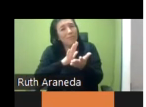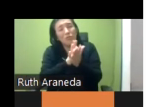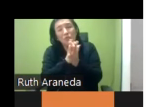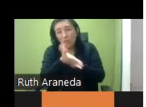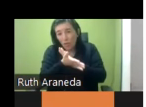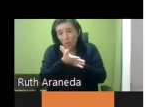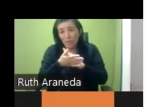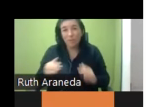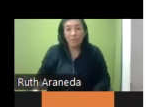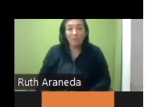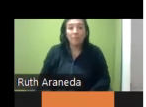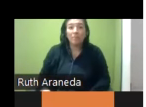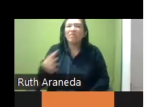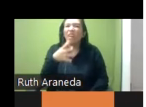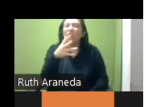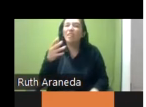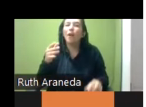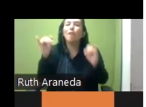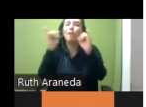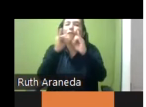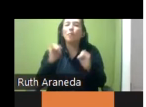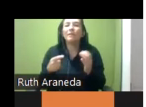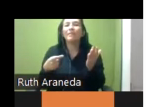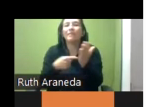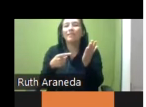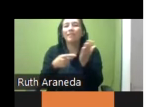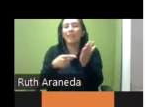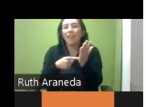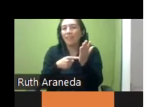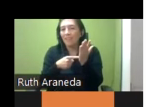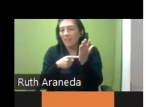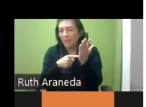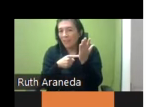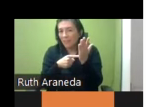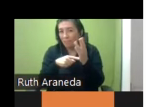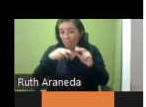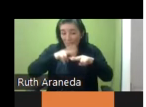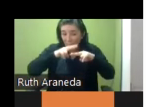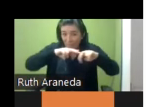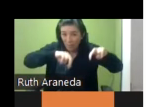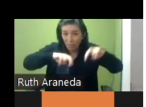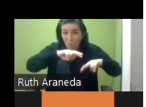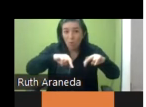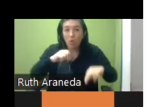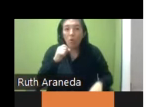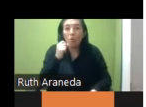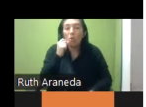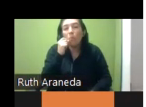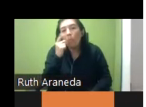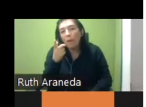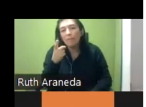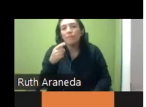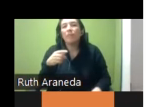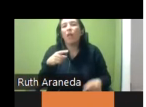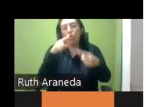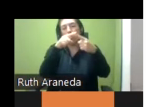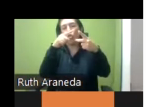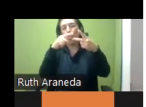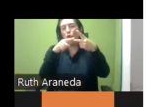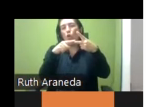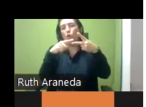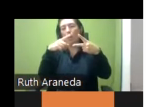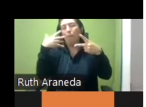Y los métodos y técnicas arqueológicas que utilizamos los arqueólogos son, en buenas cuentas, hay dos momentos importantes: